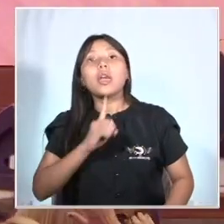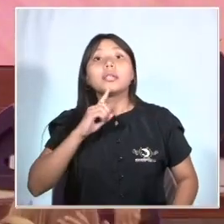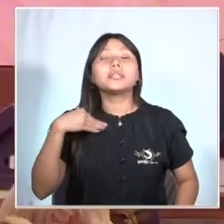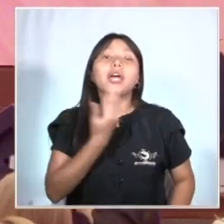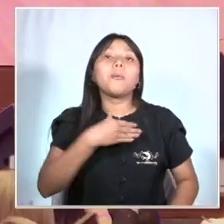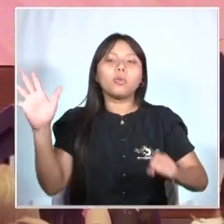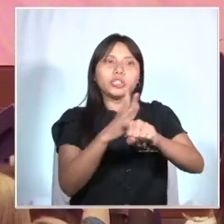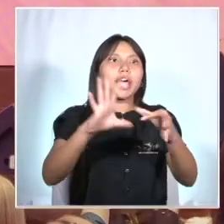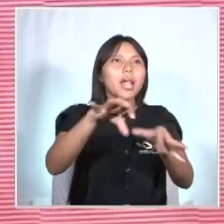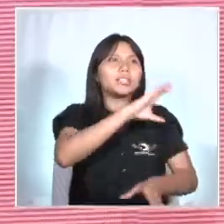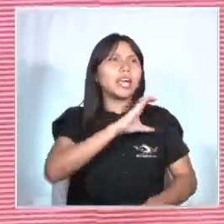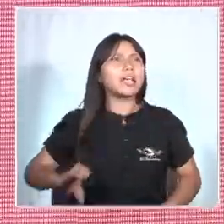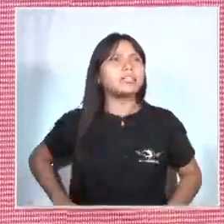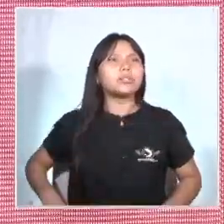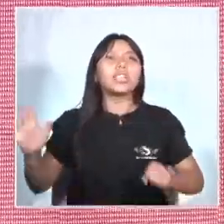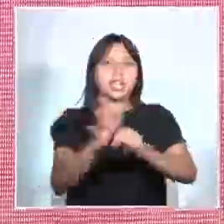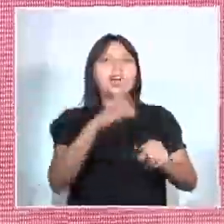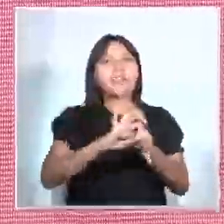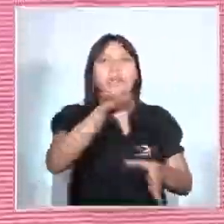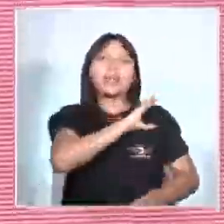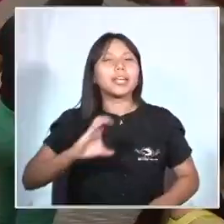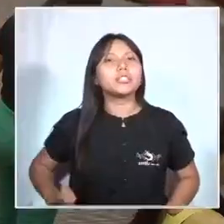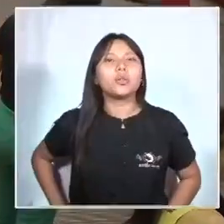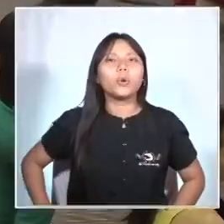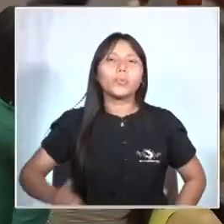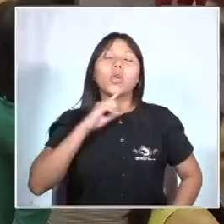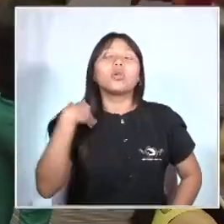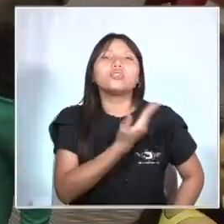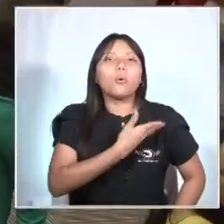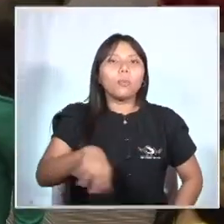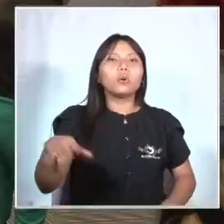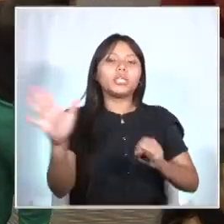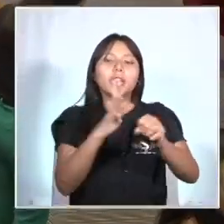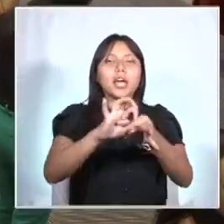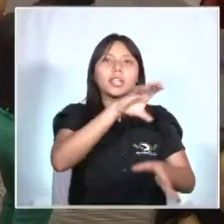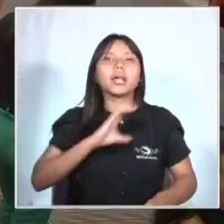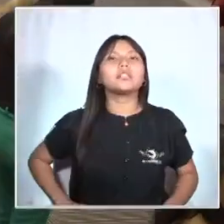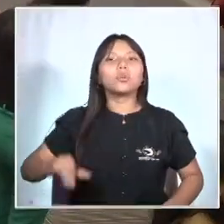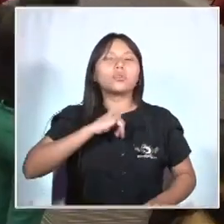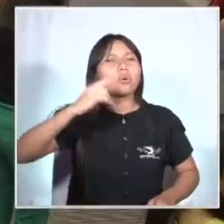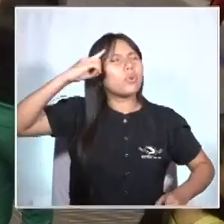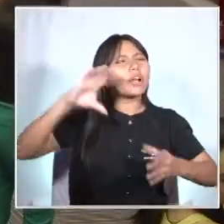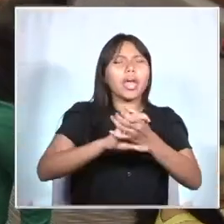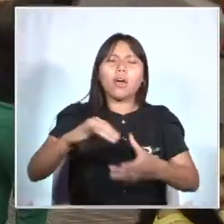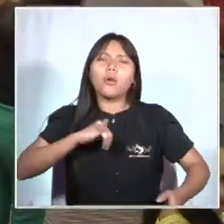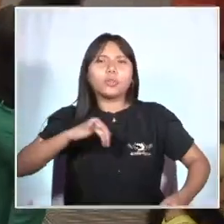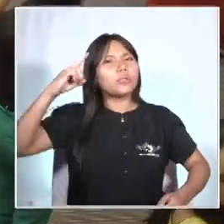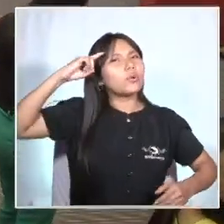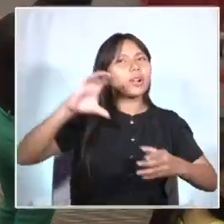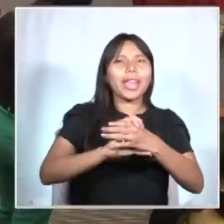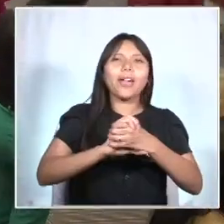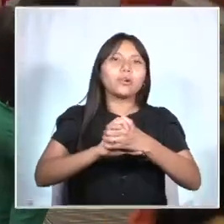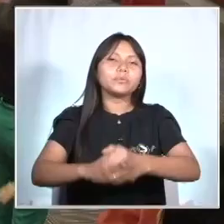Cristo, salgo llena de Cristo. Yo lo creo, yo lo creo, yo lo creo.